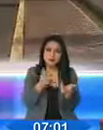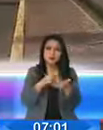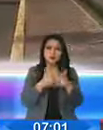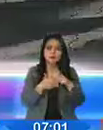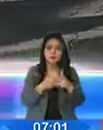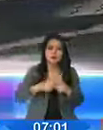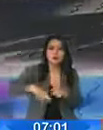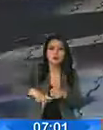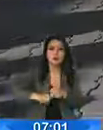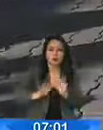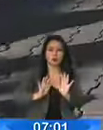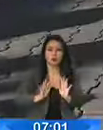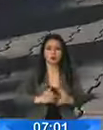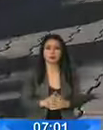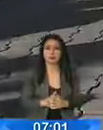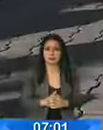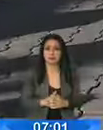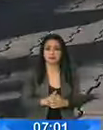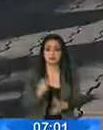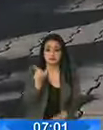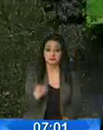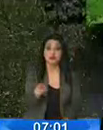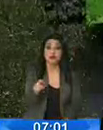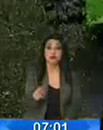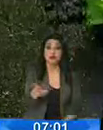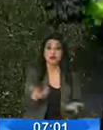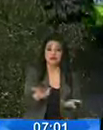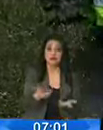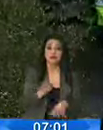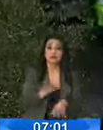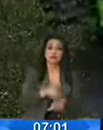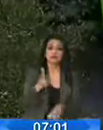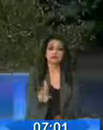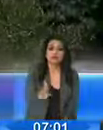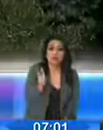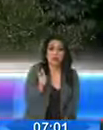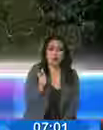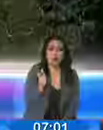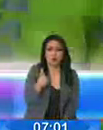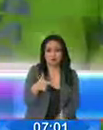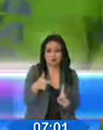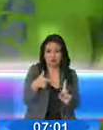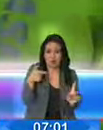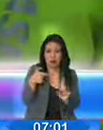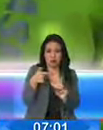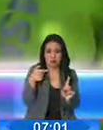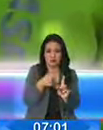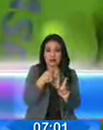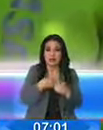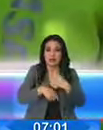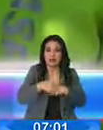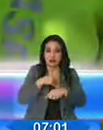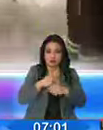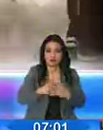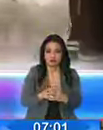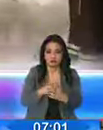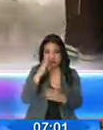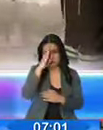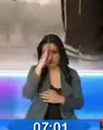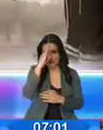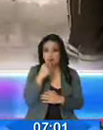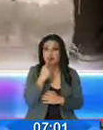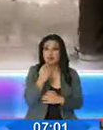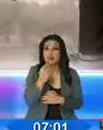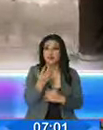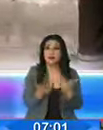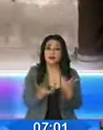robo. Se presume que la víctima fue herida producto de un impacto por arma de fuego y, según versiones policiales, el hecho ocurrió por